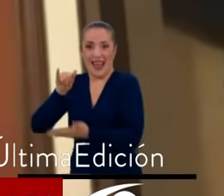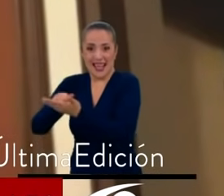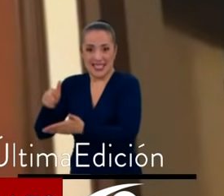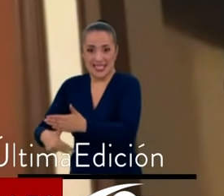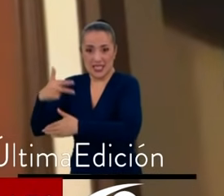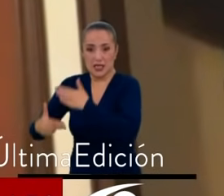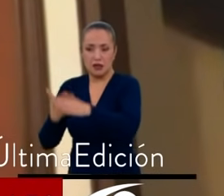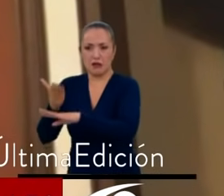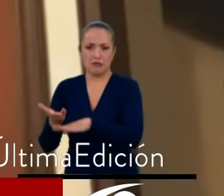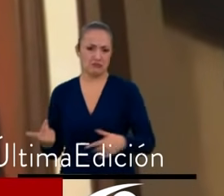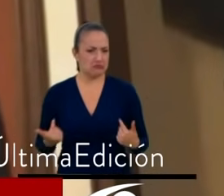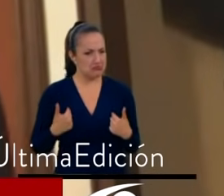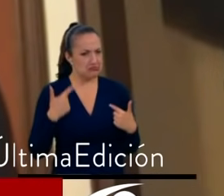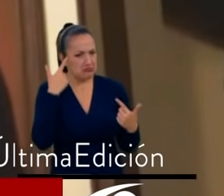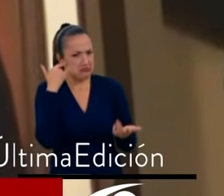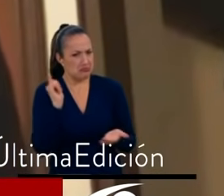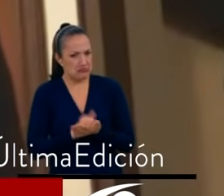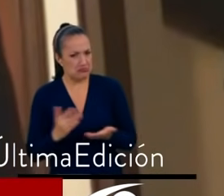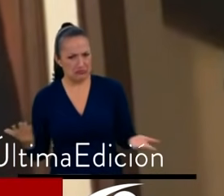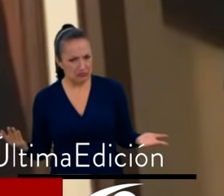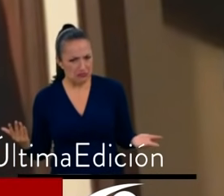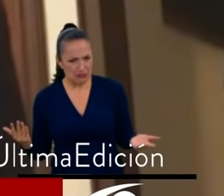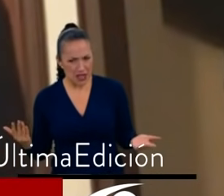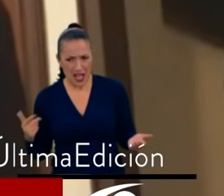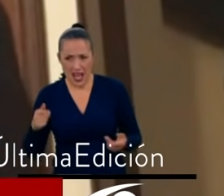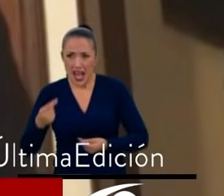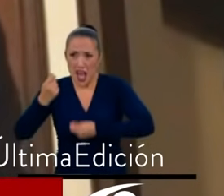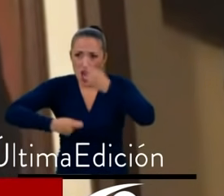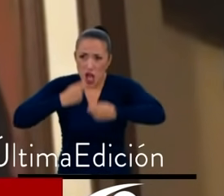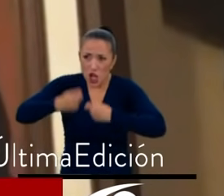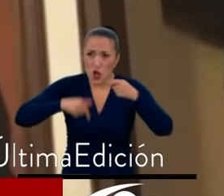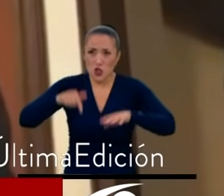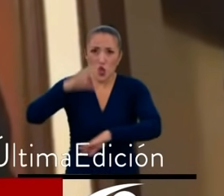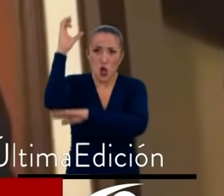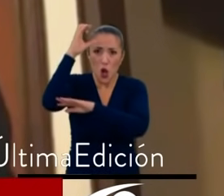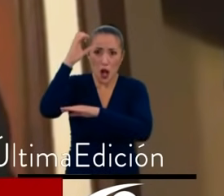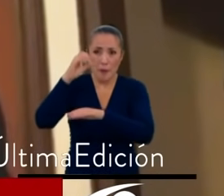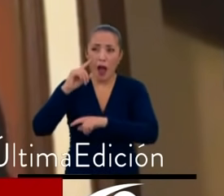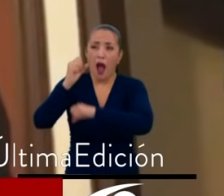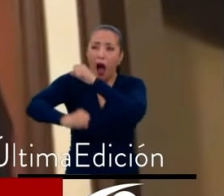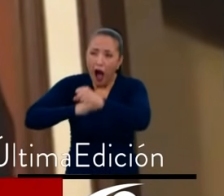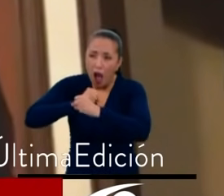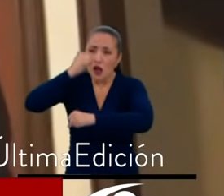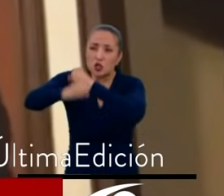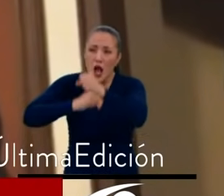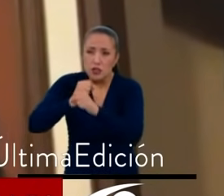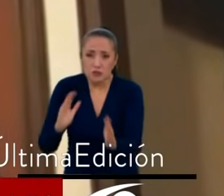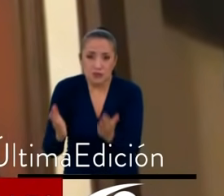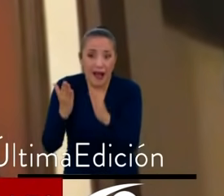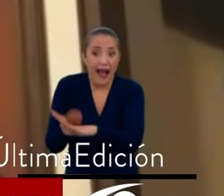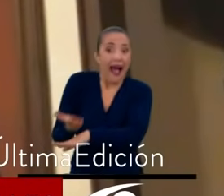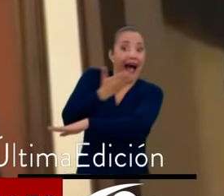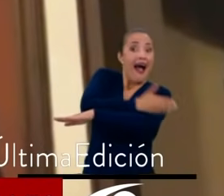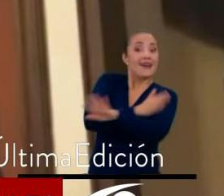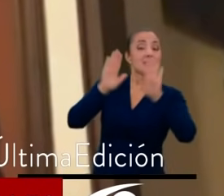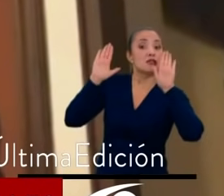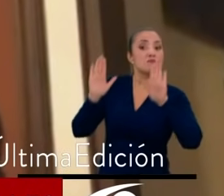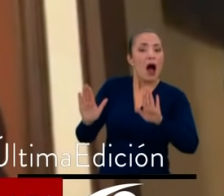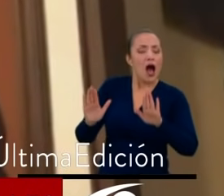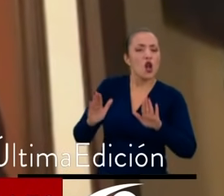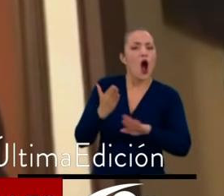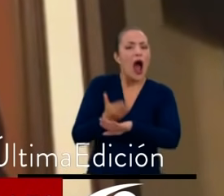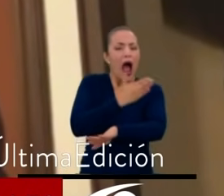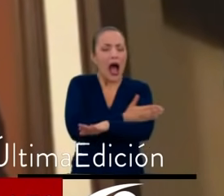creo que la economía colombiana se vaya a demorar tantos años para recuperarse. Antes del paro, los